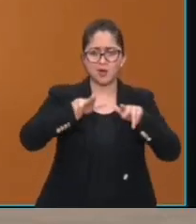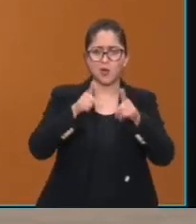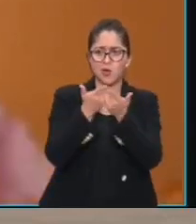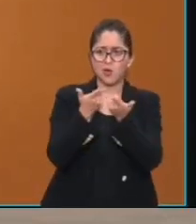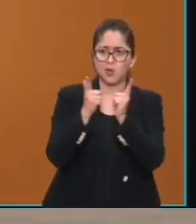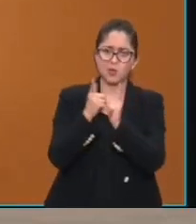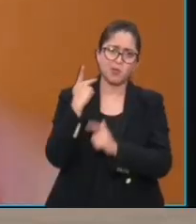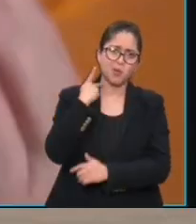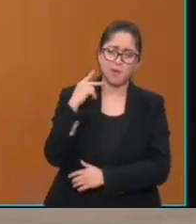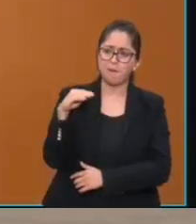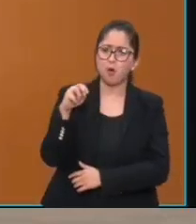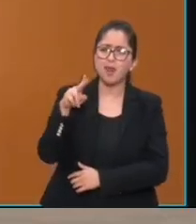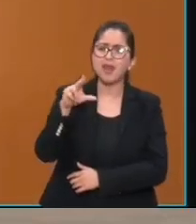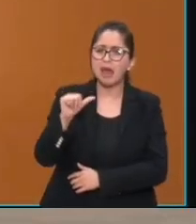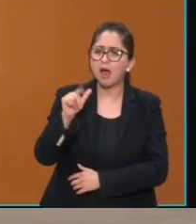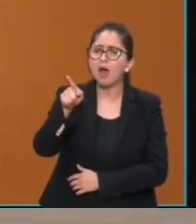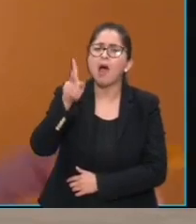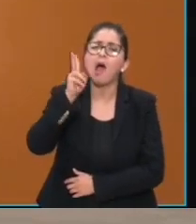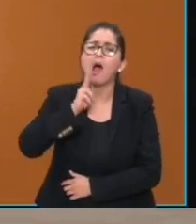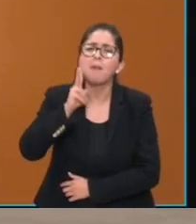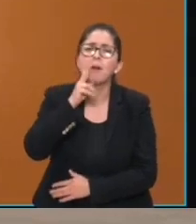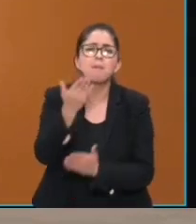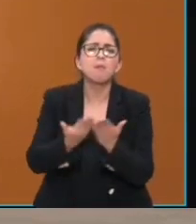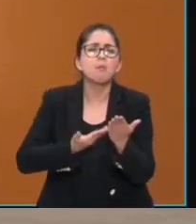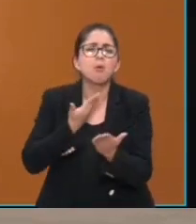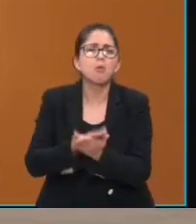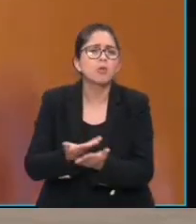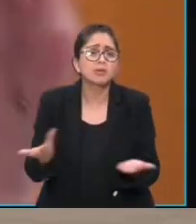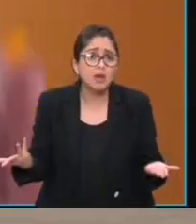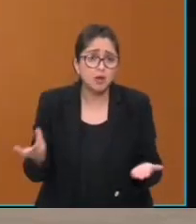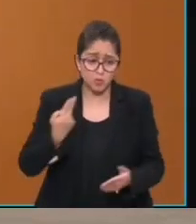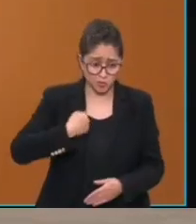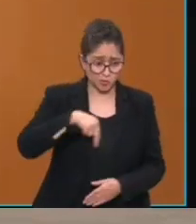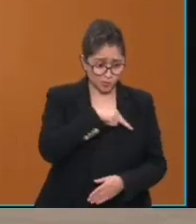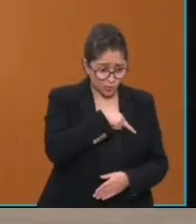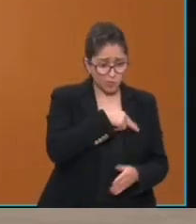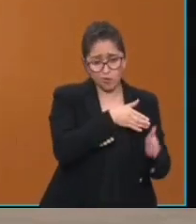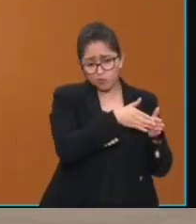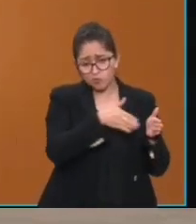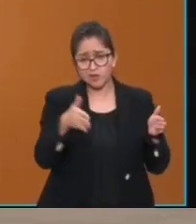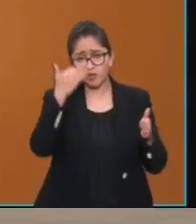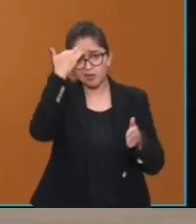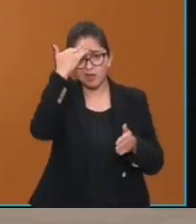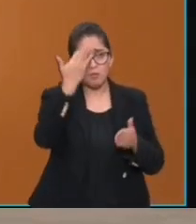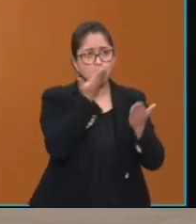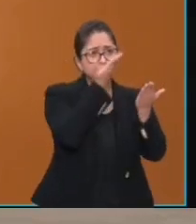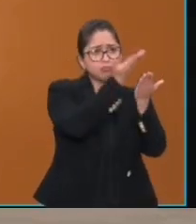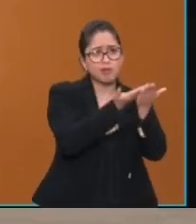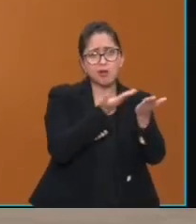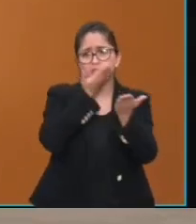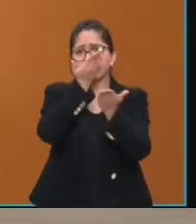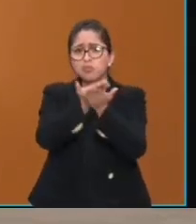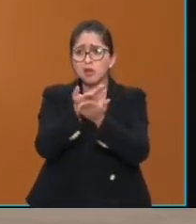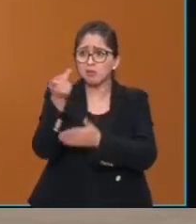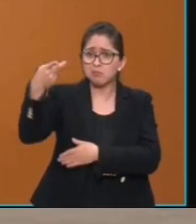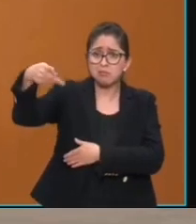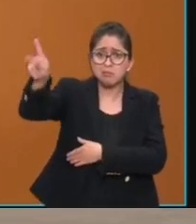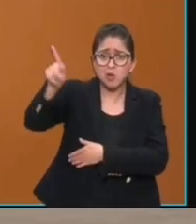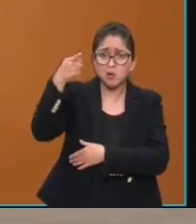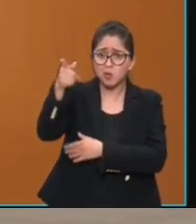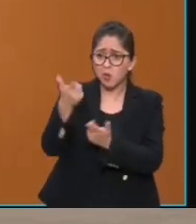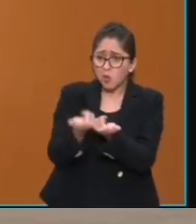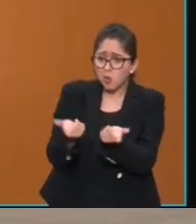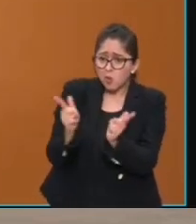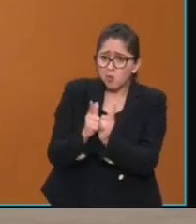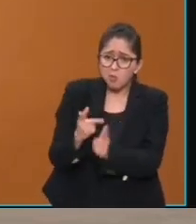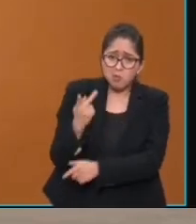propuestas? Nosotros llevamos toda esta administración haciendo propuestas, pero la cerrazón del gobierno es tal que no escucha a